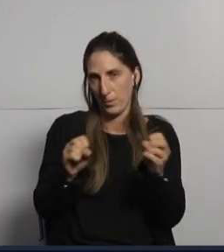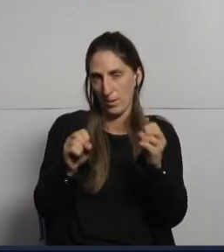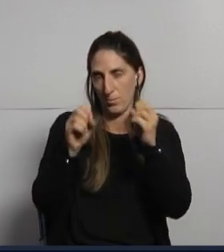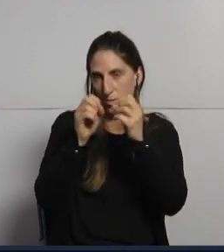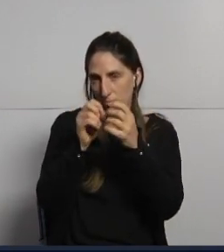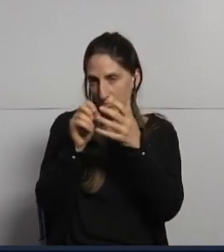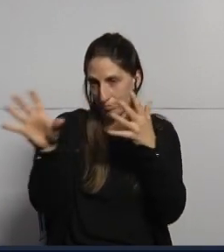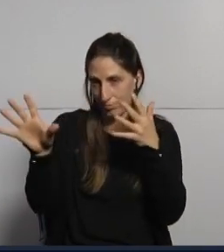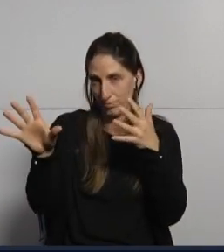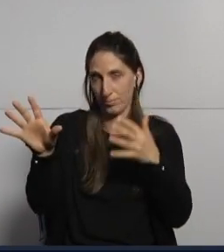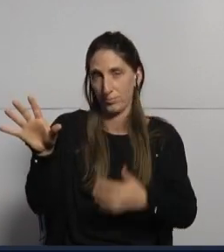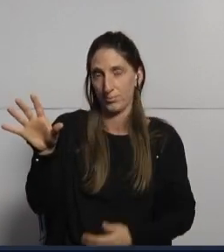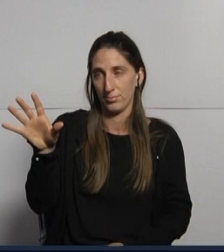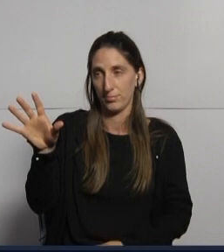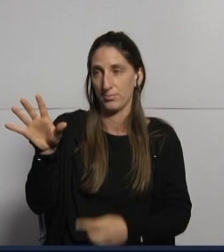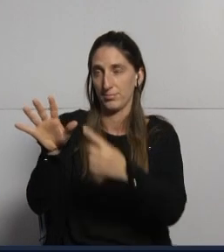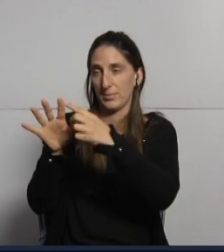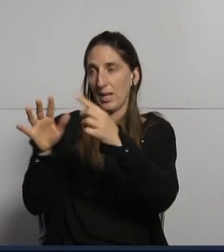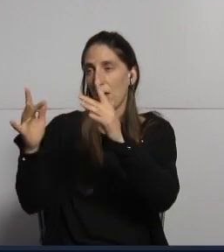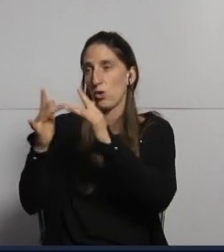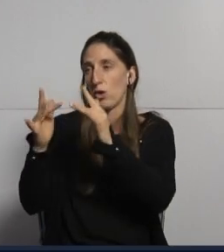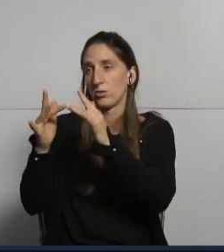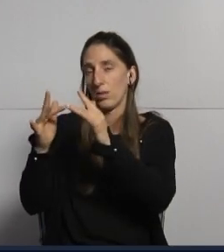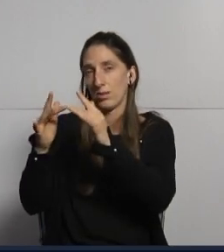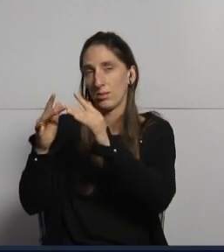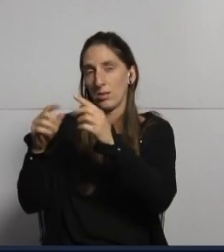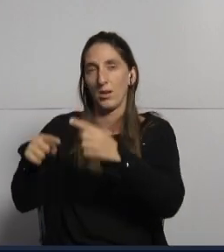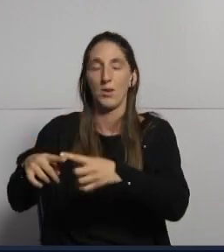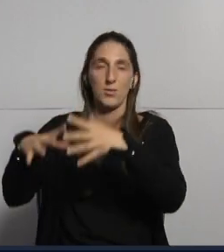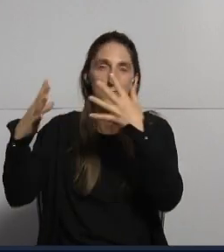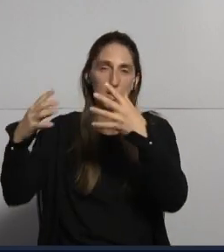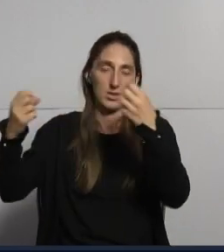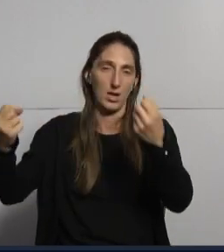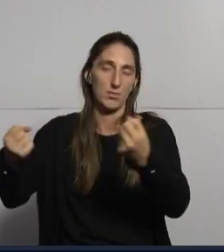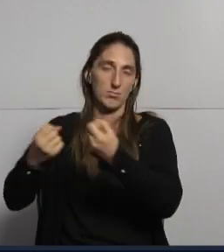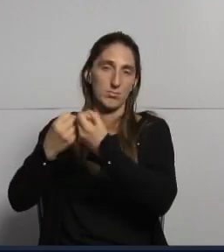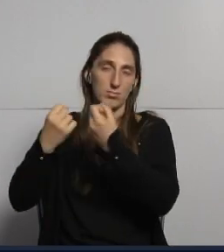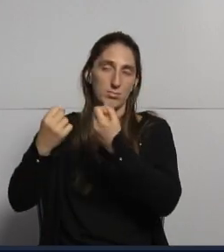expandir. Y vemos que estuvo en, por ejemplo, una fiesta de recibimiento de